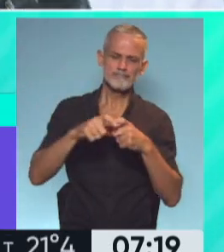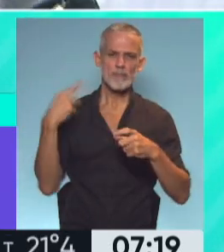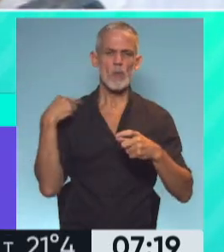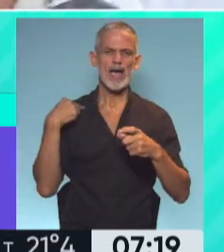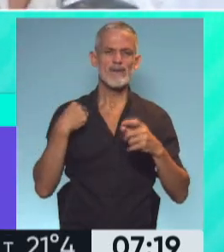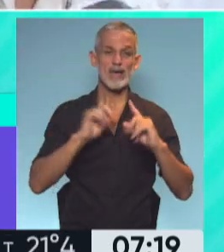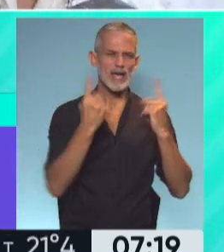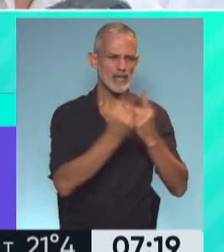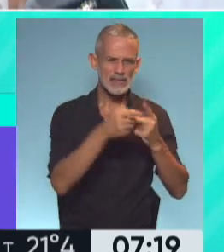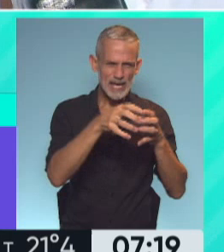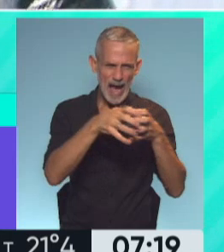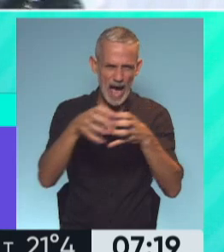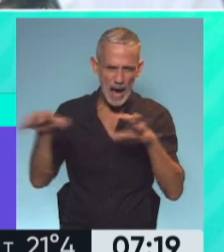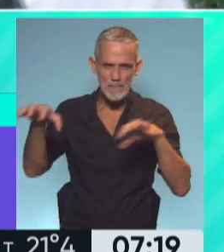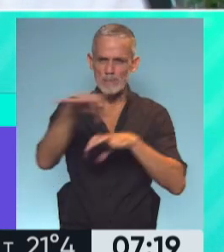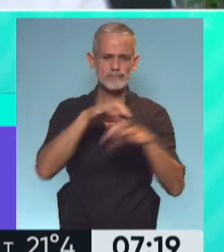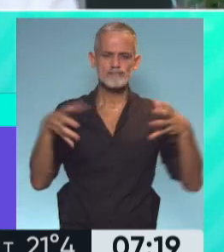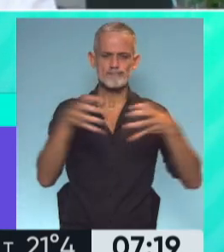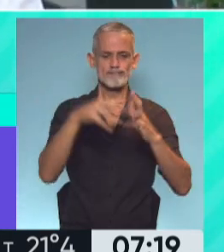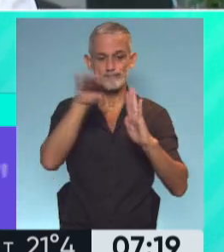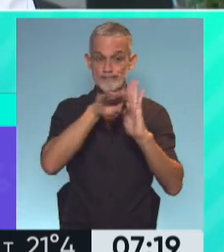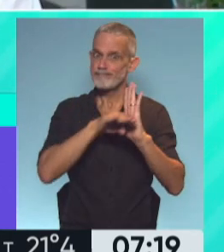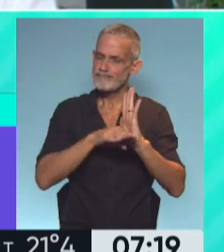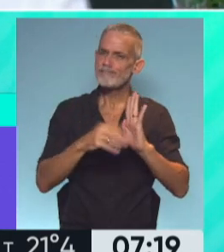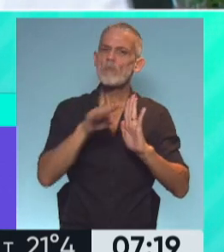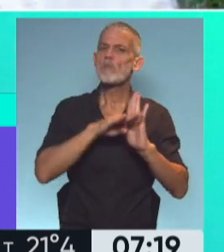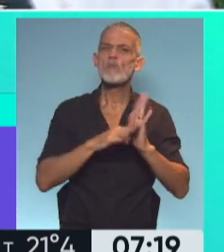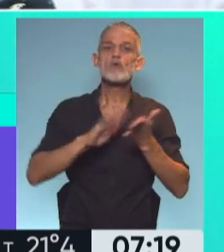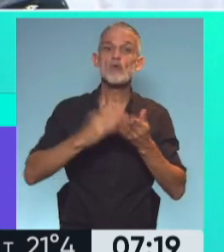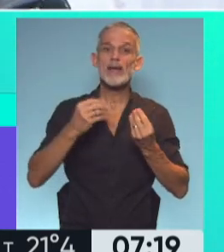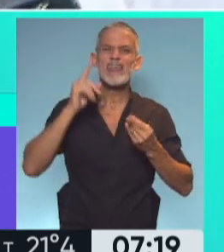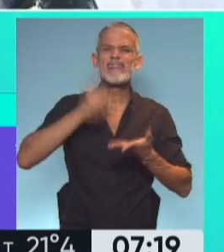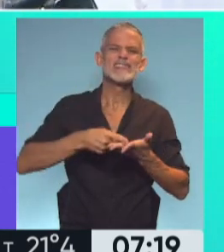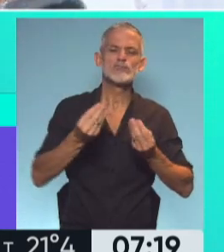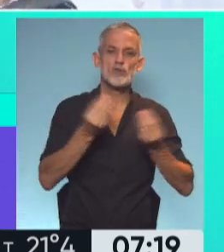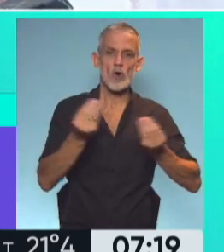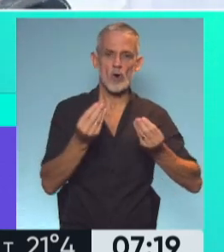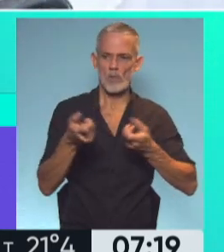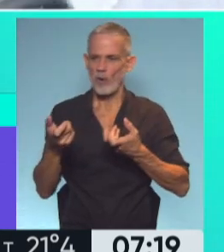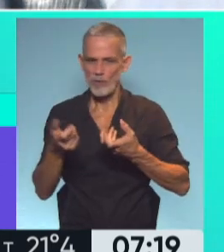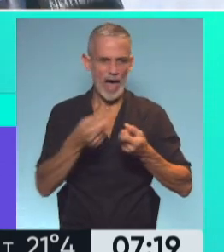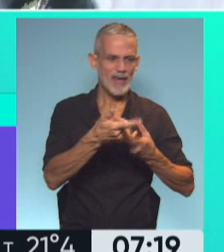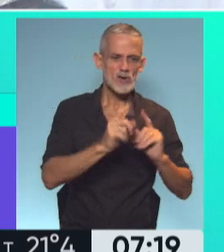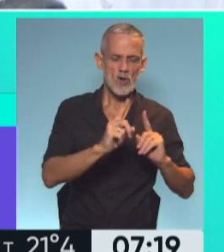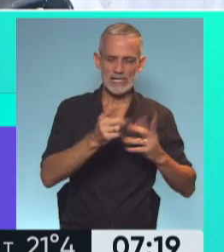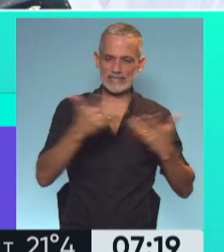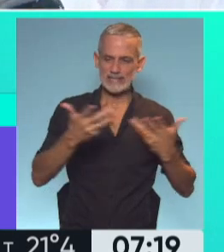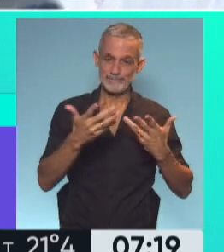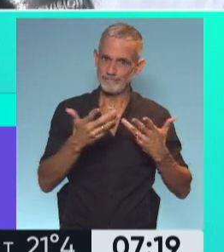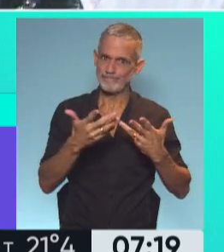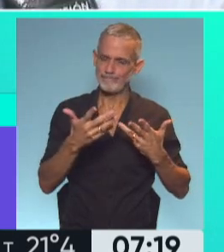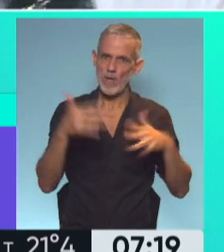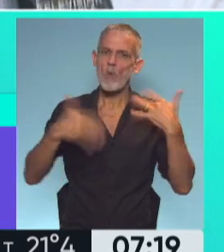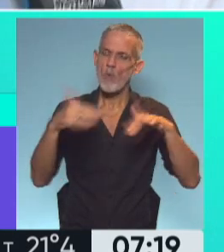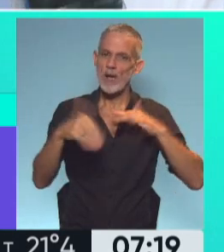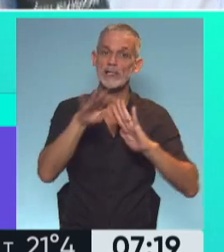terapias intensivas para generar un protocolo acerca de estas decisiones. Por eso es urgente